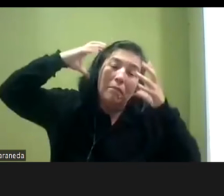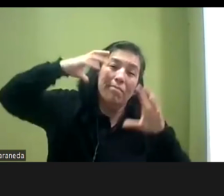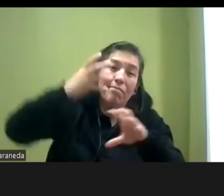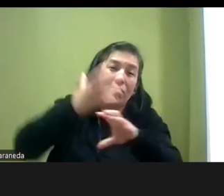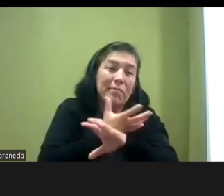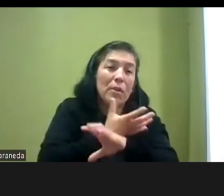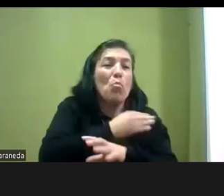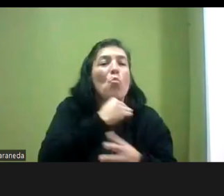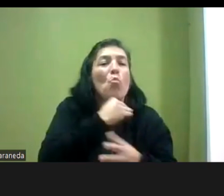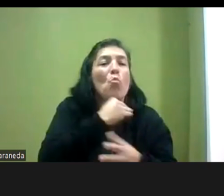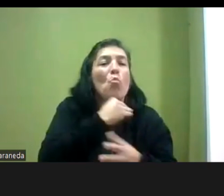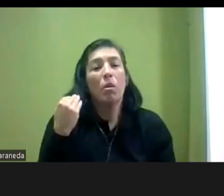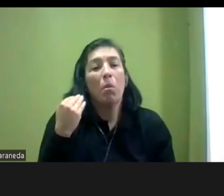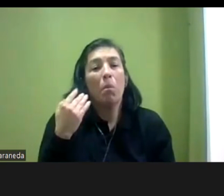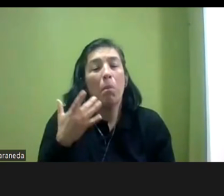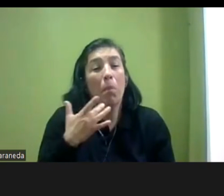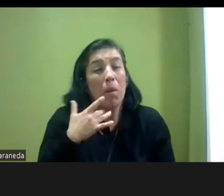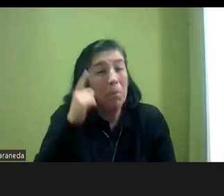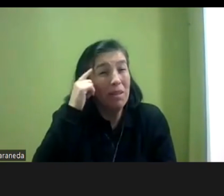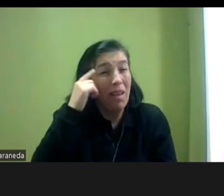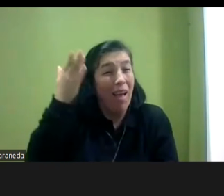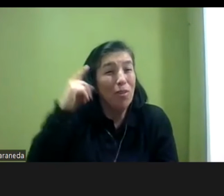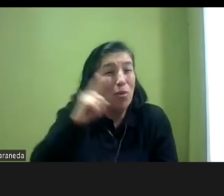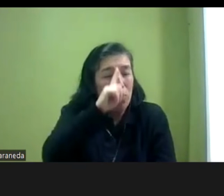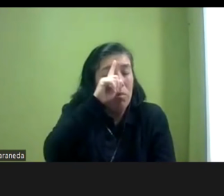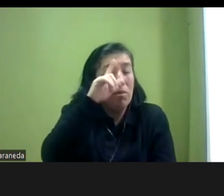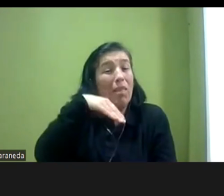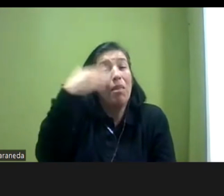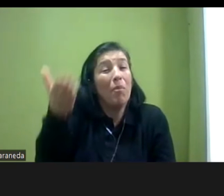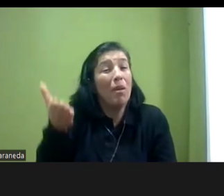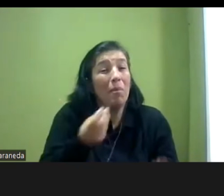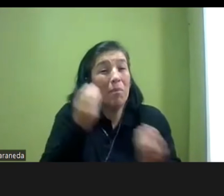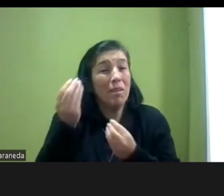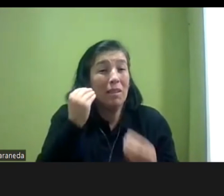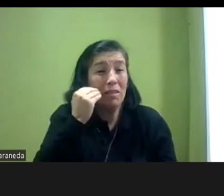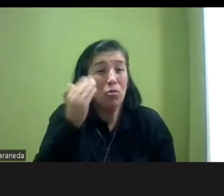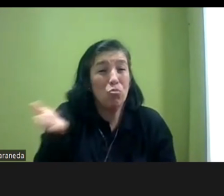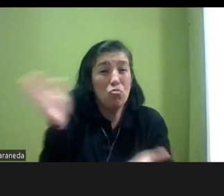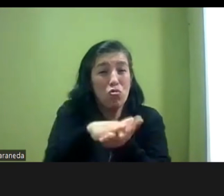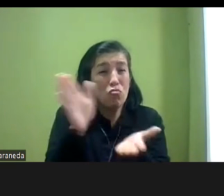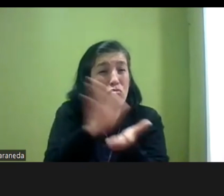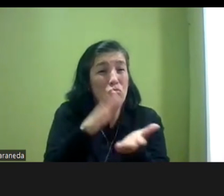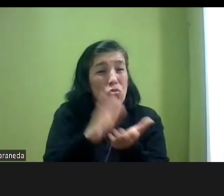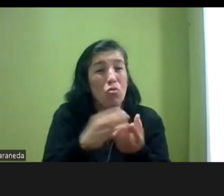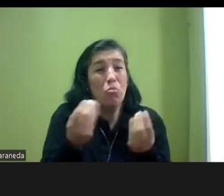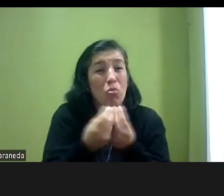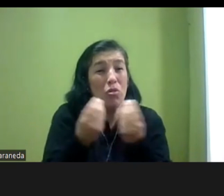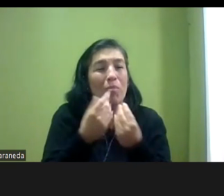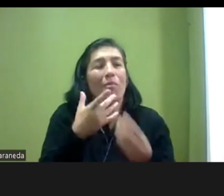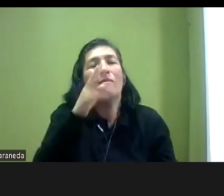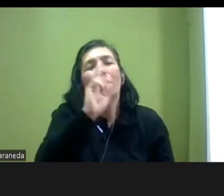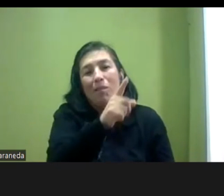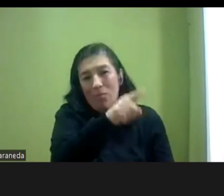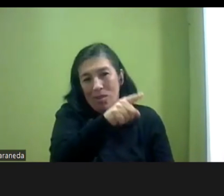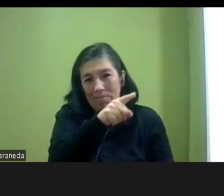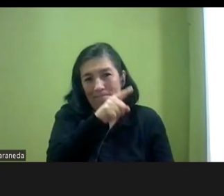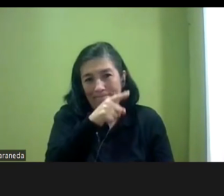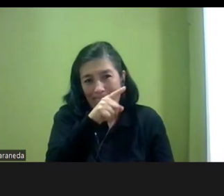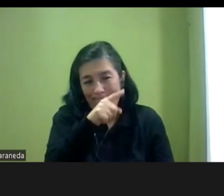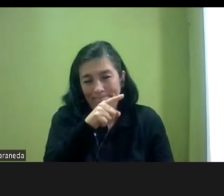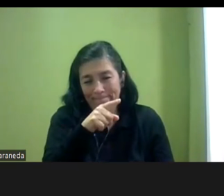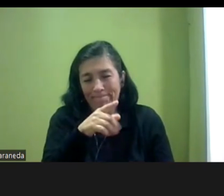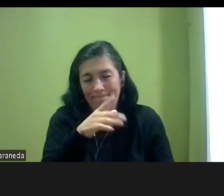Debe haber habido una mortalidad bastante alta en infantes por esta razón.